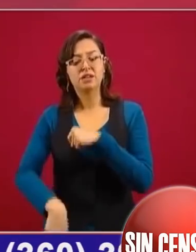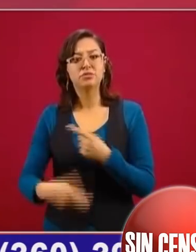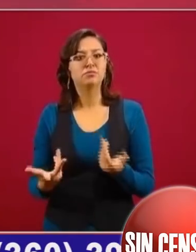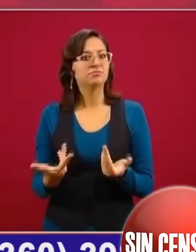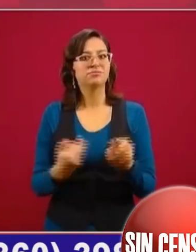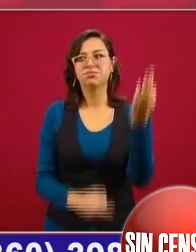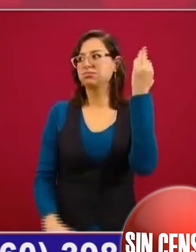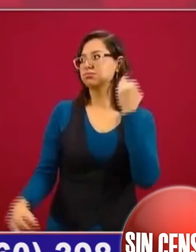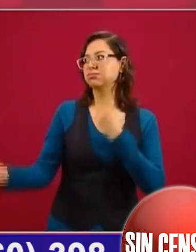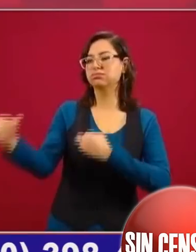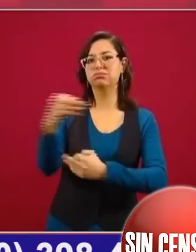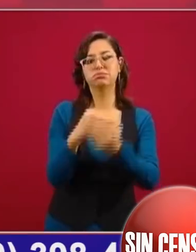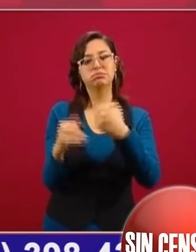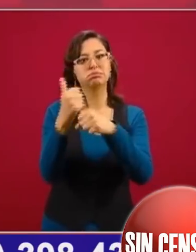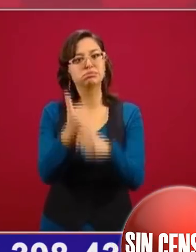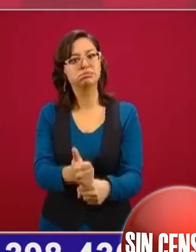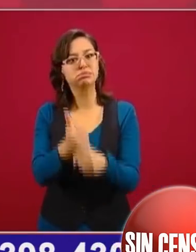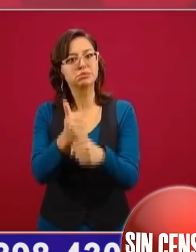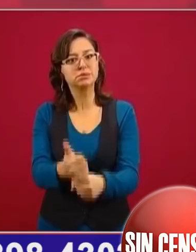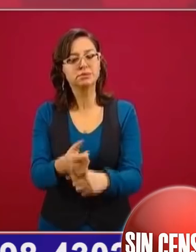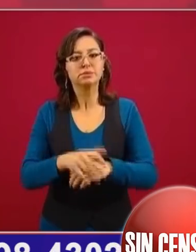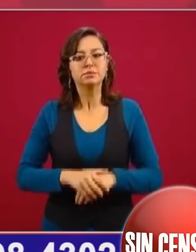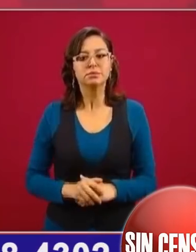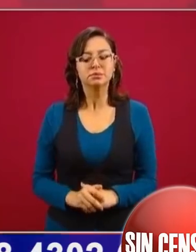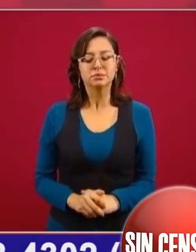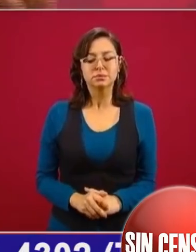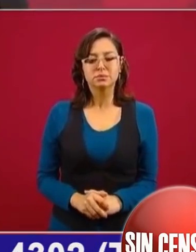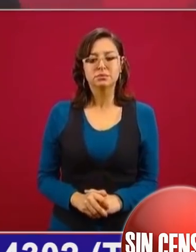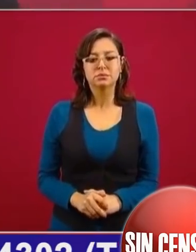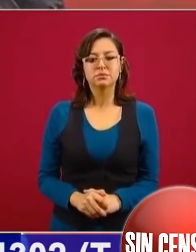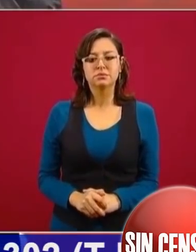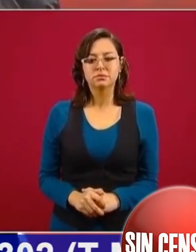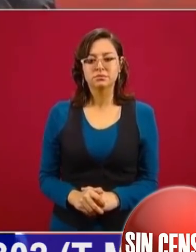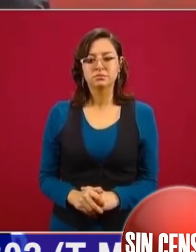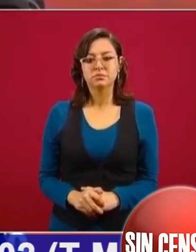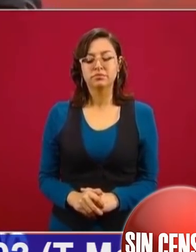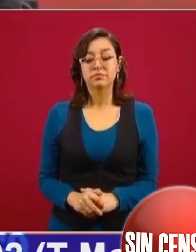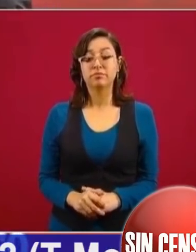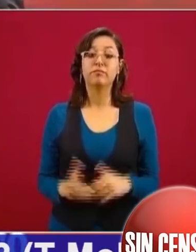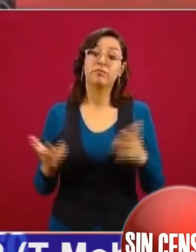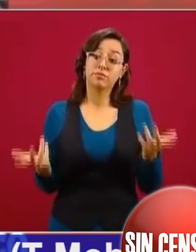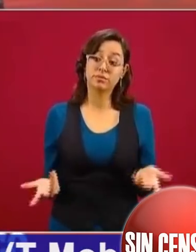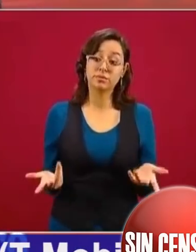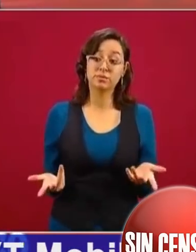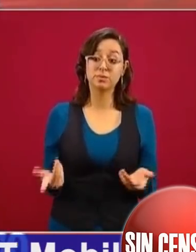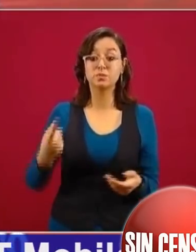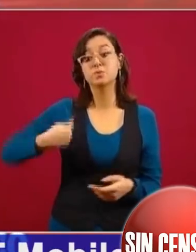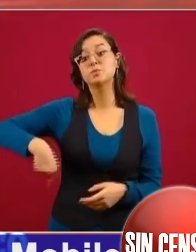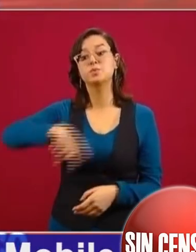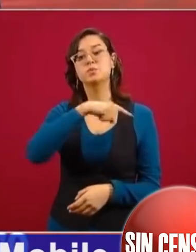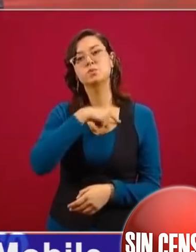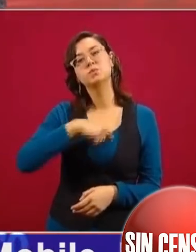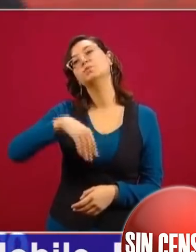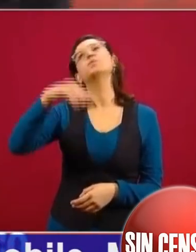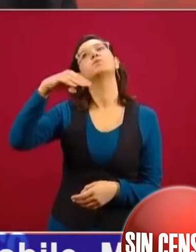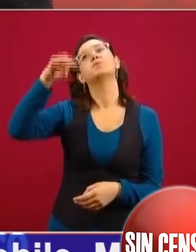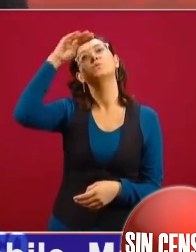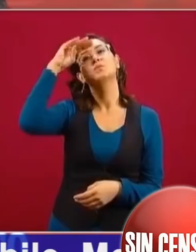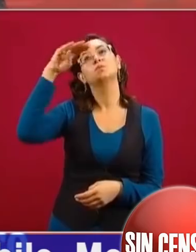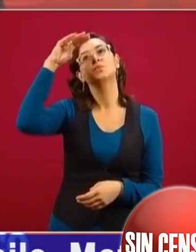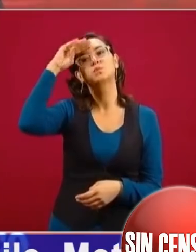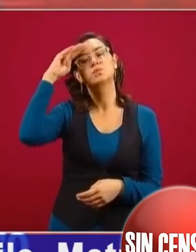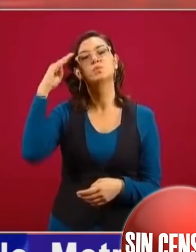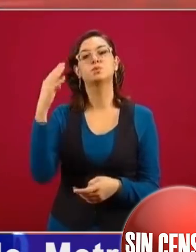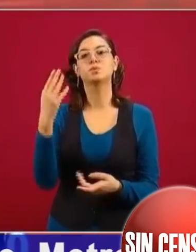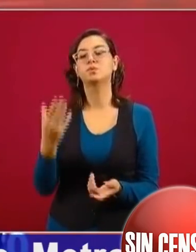si nos atenemos a la brillante interpretación del anterior secretario